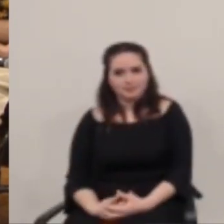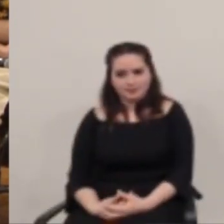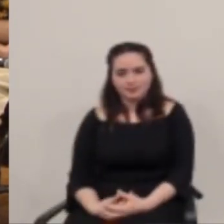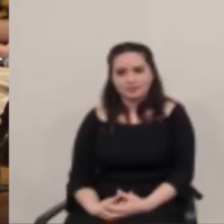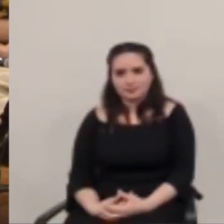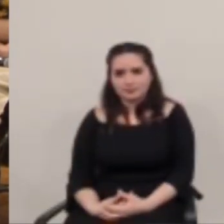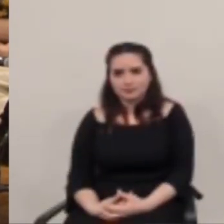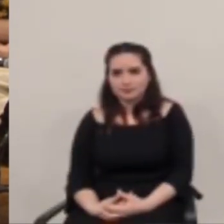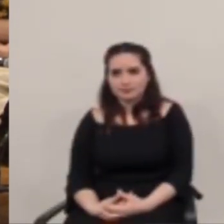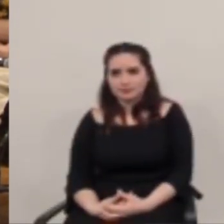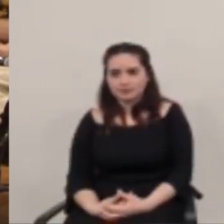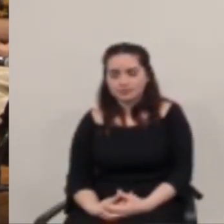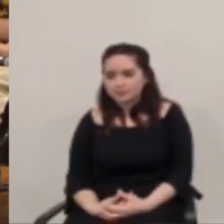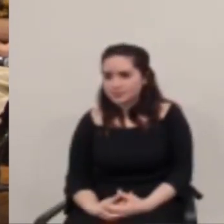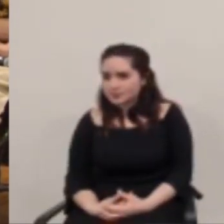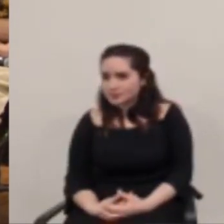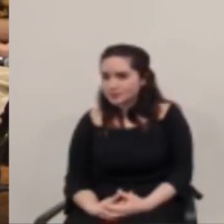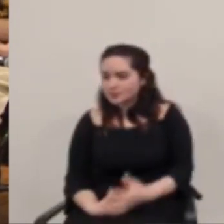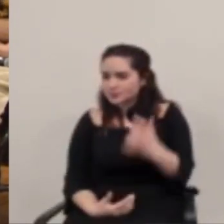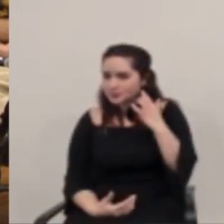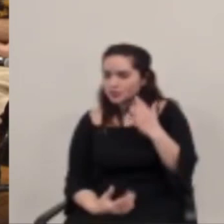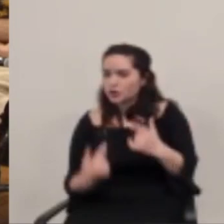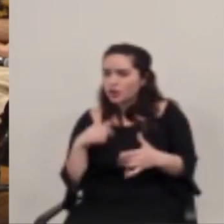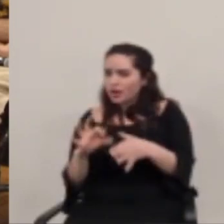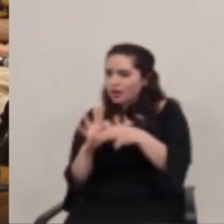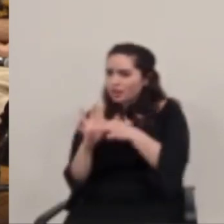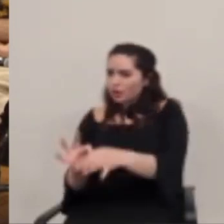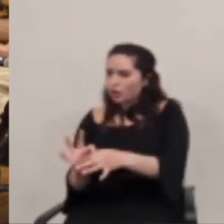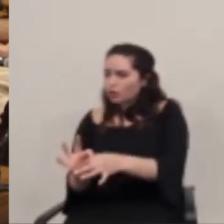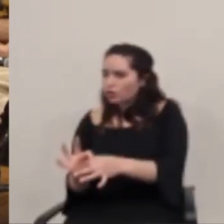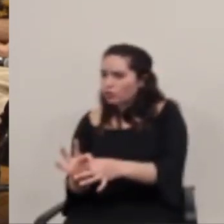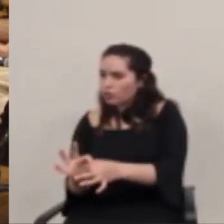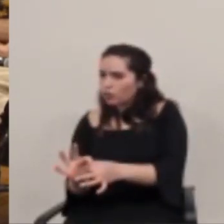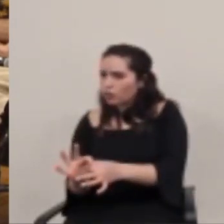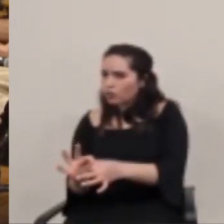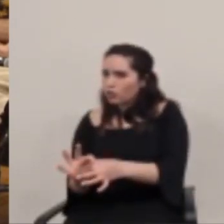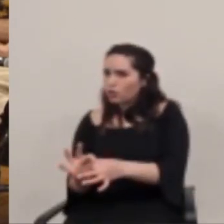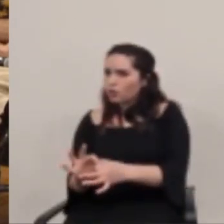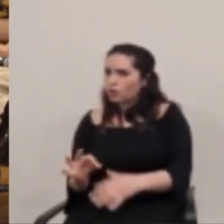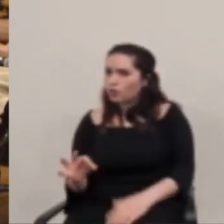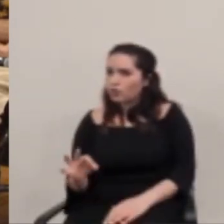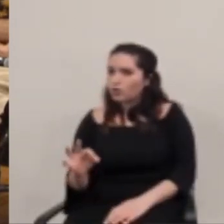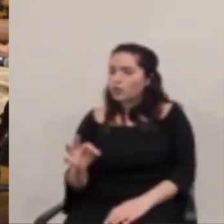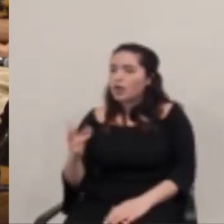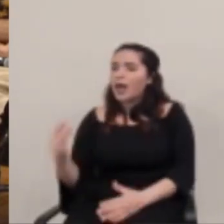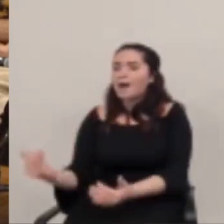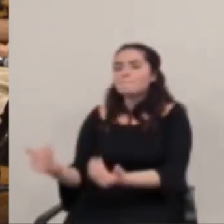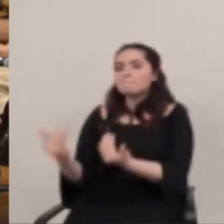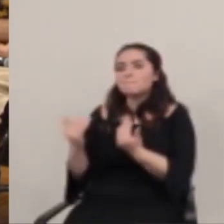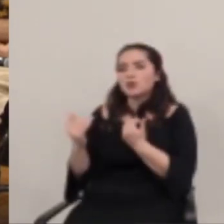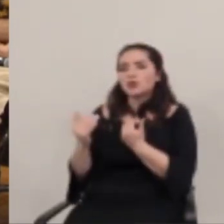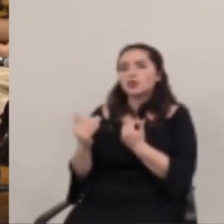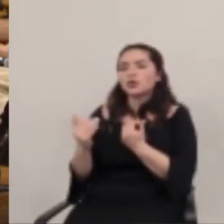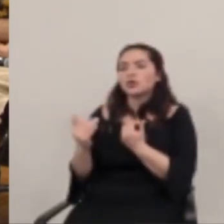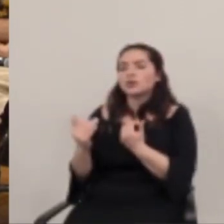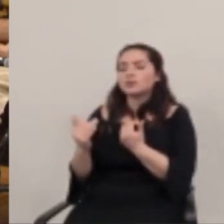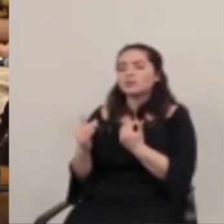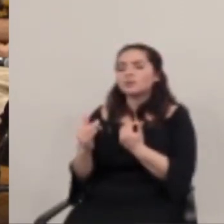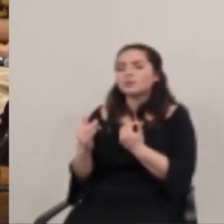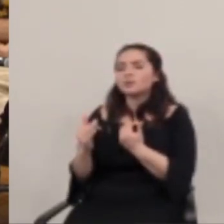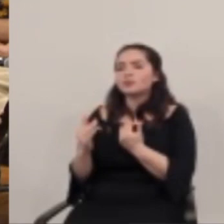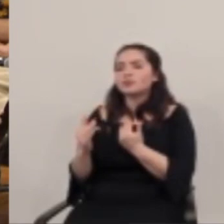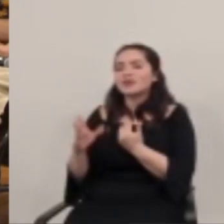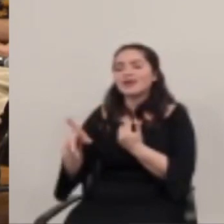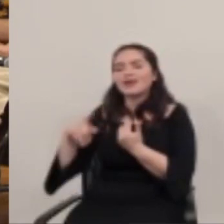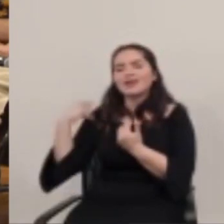vez, que está aquí adelante y a quien agradezco sentidamente su fundamental apoyo para los temas de la Oficina de Inclusión en general y para el